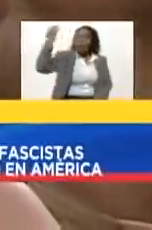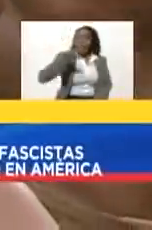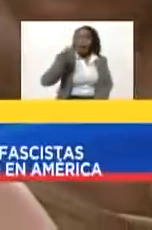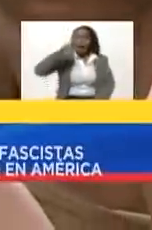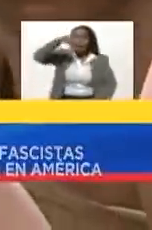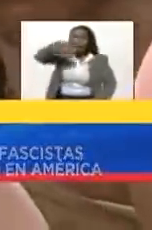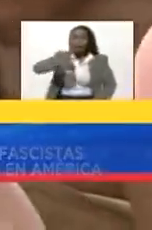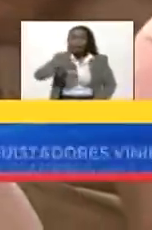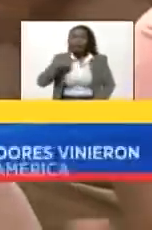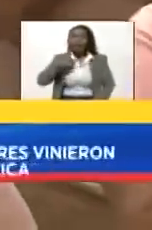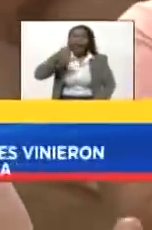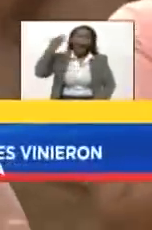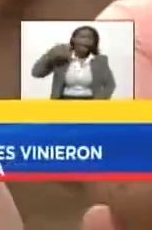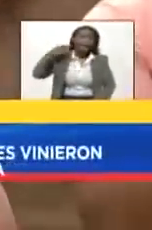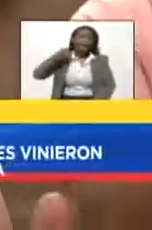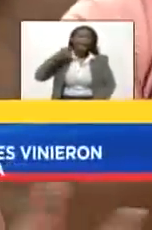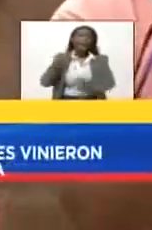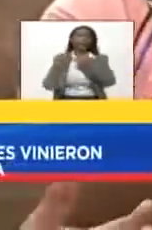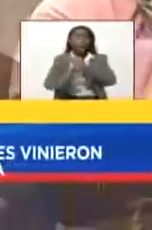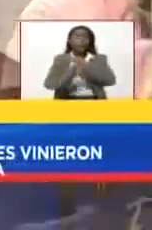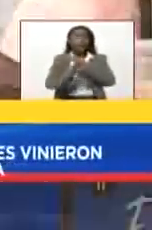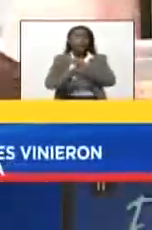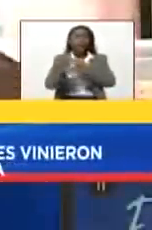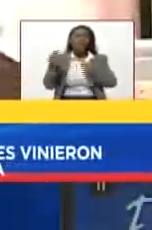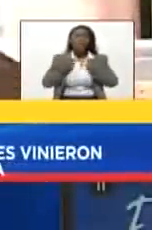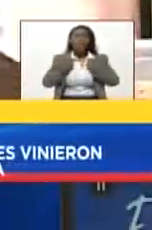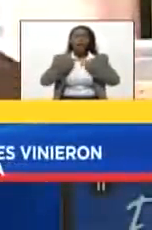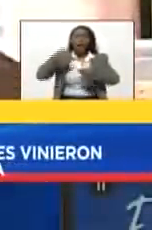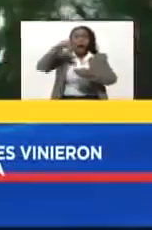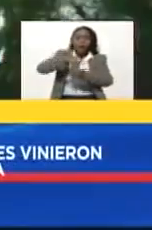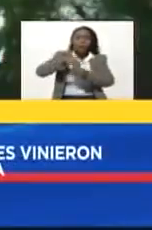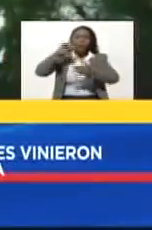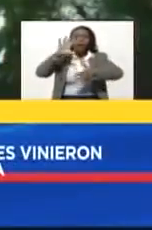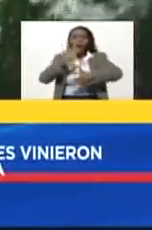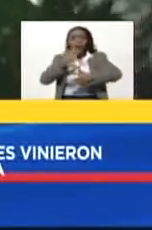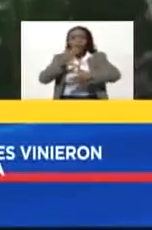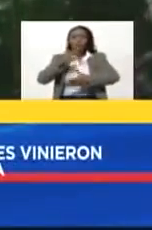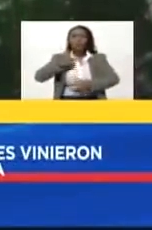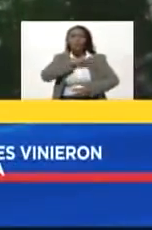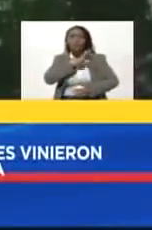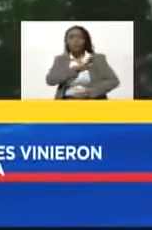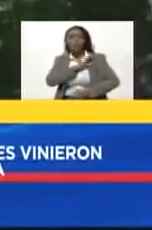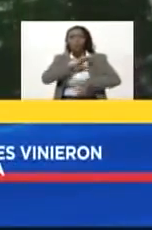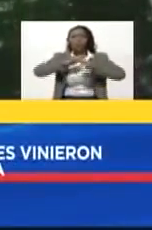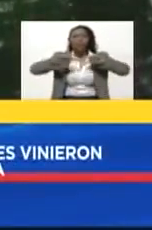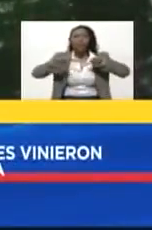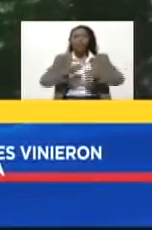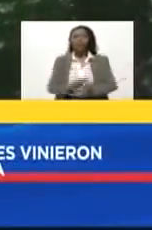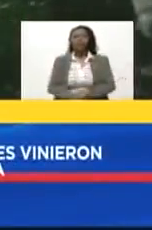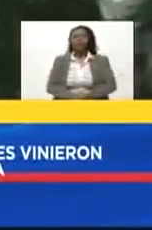originarios que existieron y existen en nuestra América, en nuestra tierra.